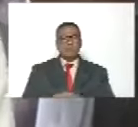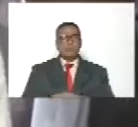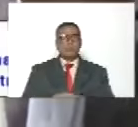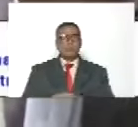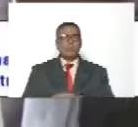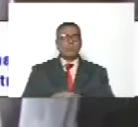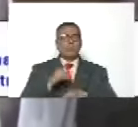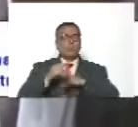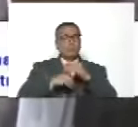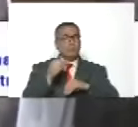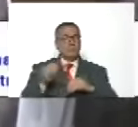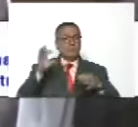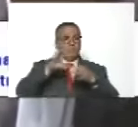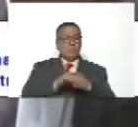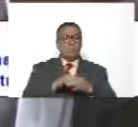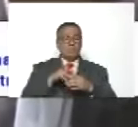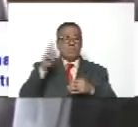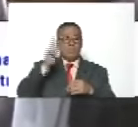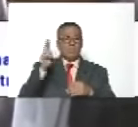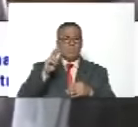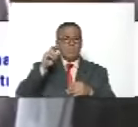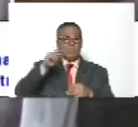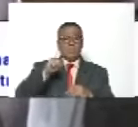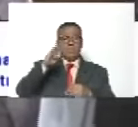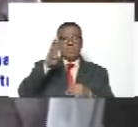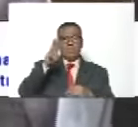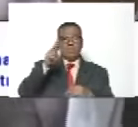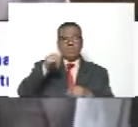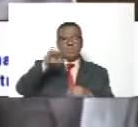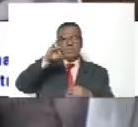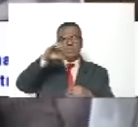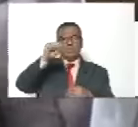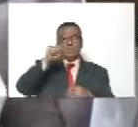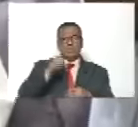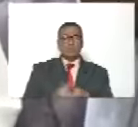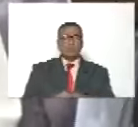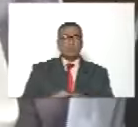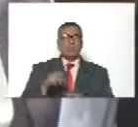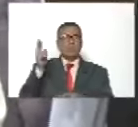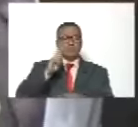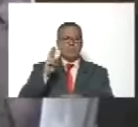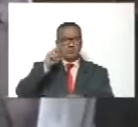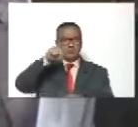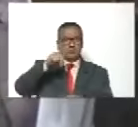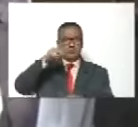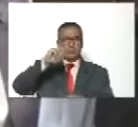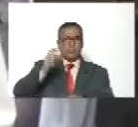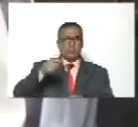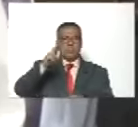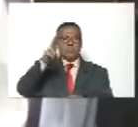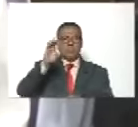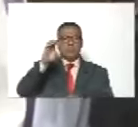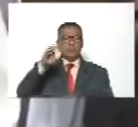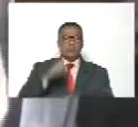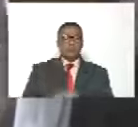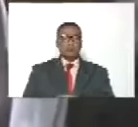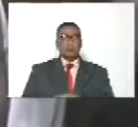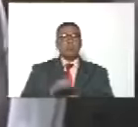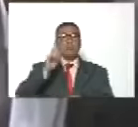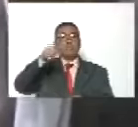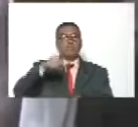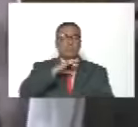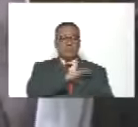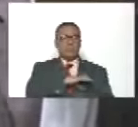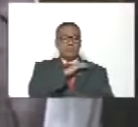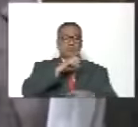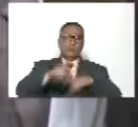con concurrencia en la República de Botsuana y la República de Zimbabue, y para la